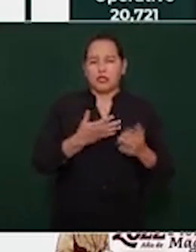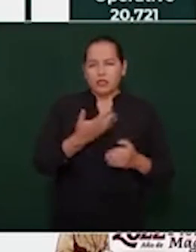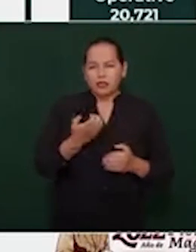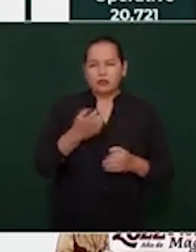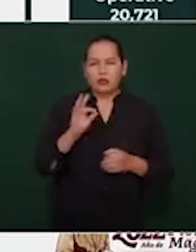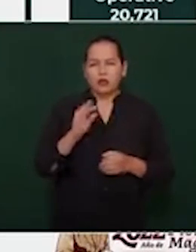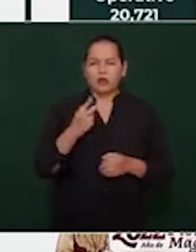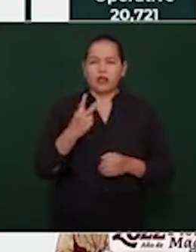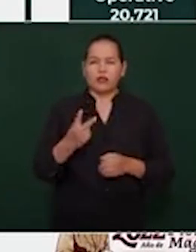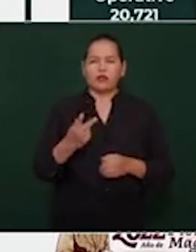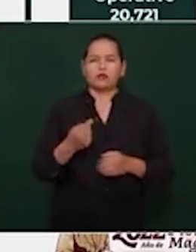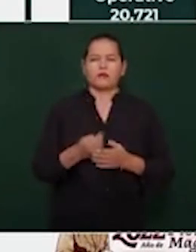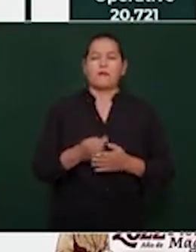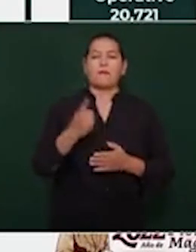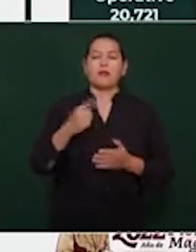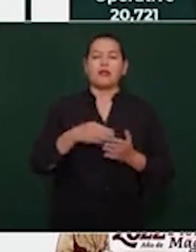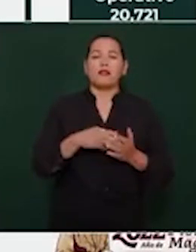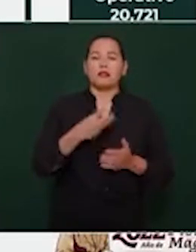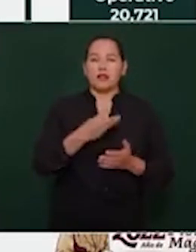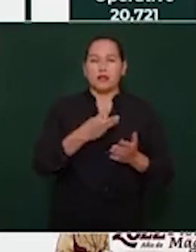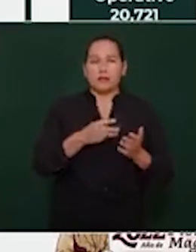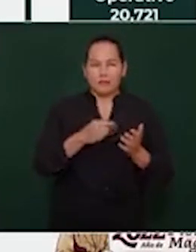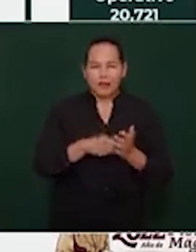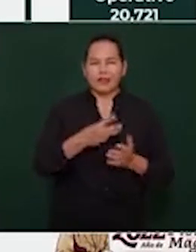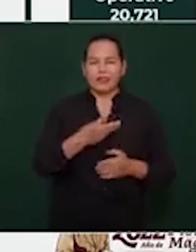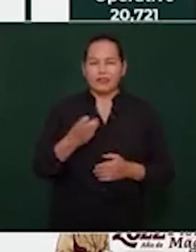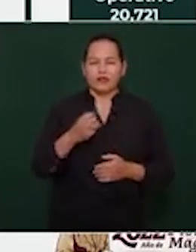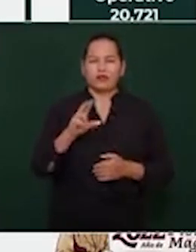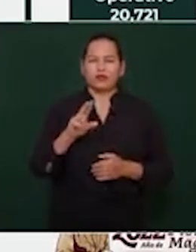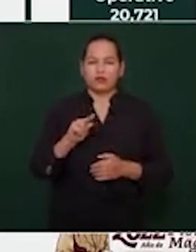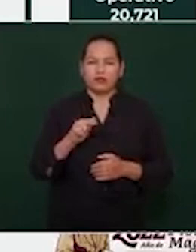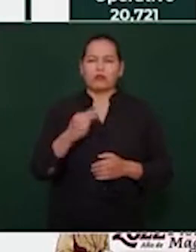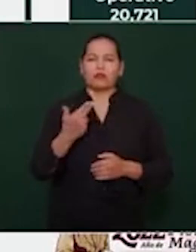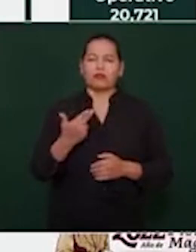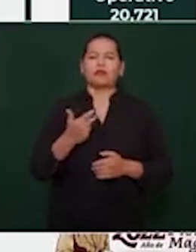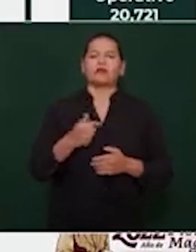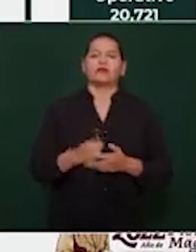1.388 operativos, haciendo un total de